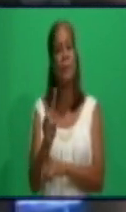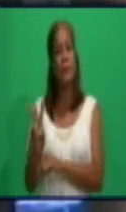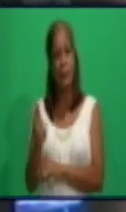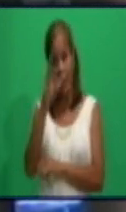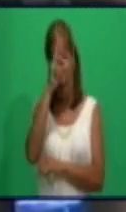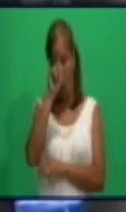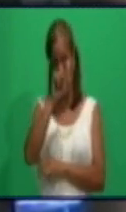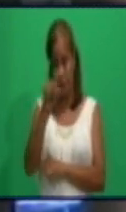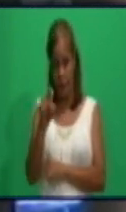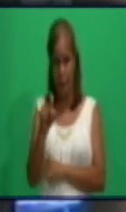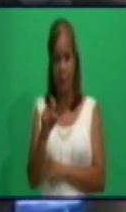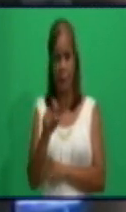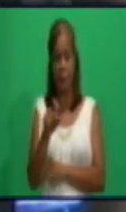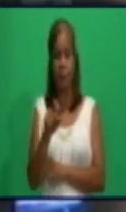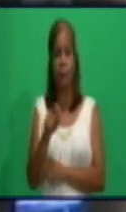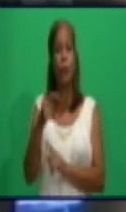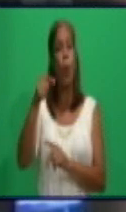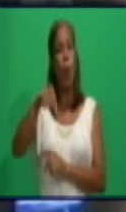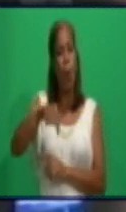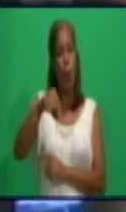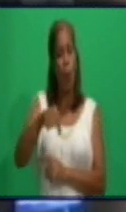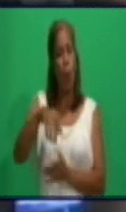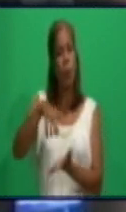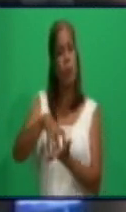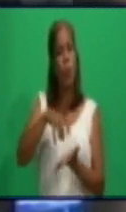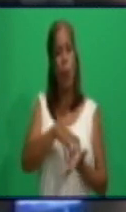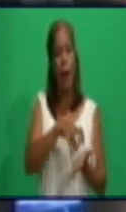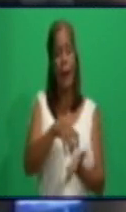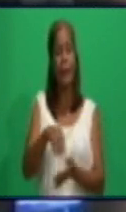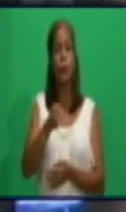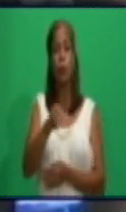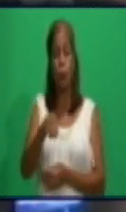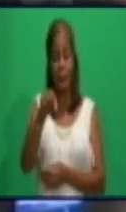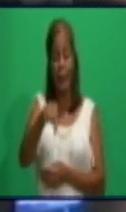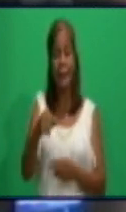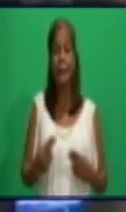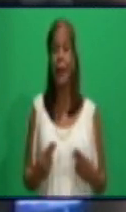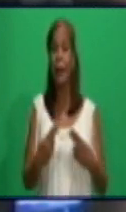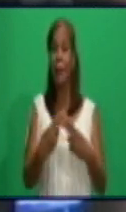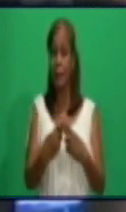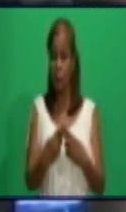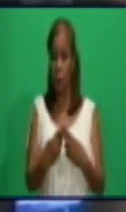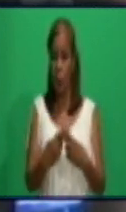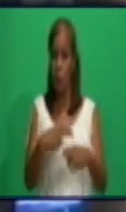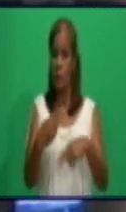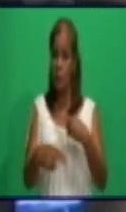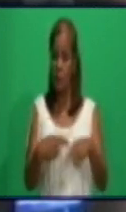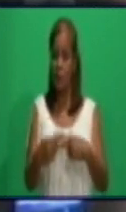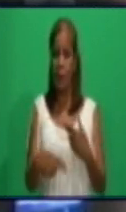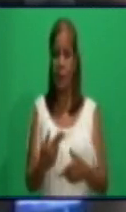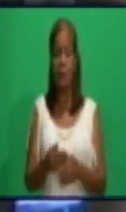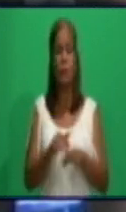Hoy los lugares donde se tienen este control de foco que se está llevando a cabo,